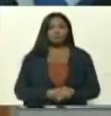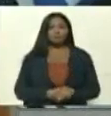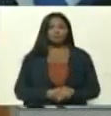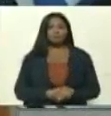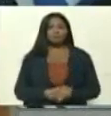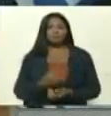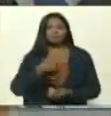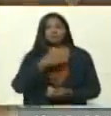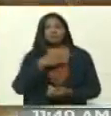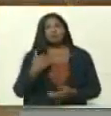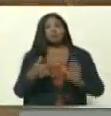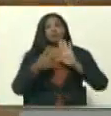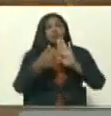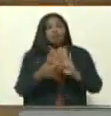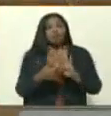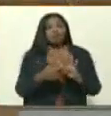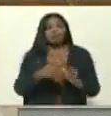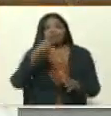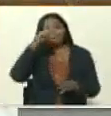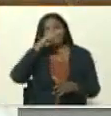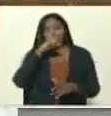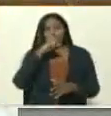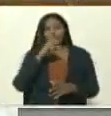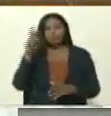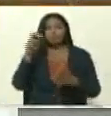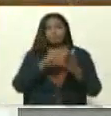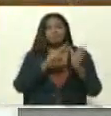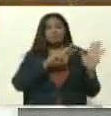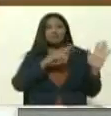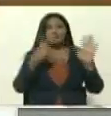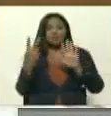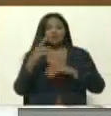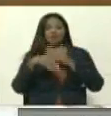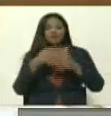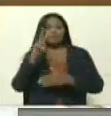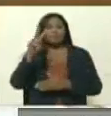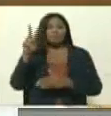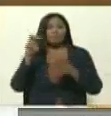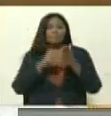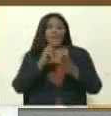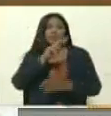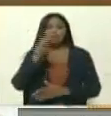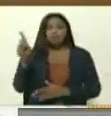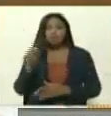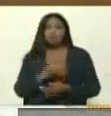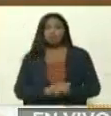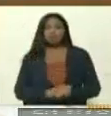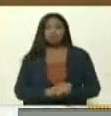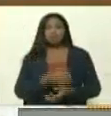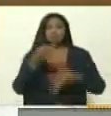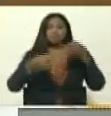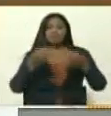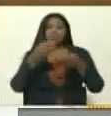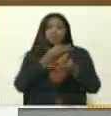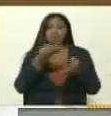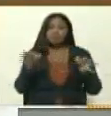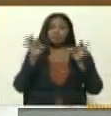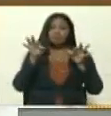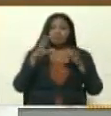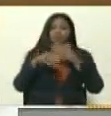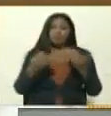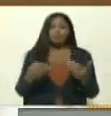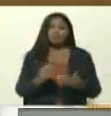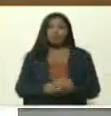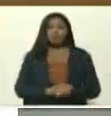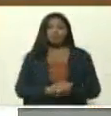Quiero destacar que entre el año 2017 y 2021, la Escuela Nacional de Fiscales ejecutó exitosamente